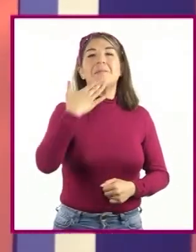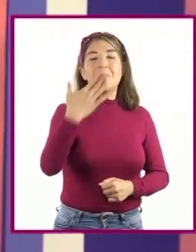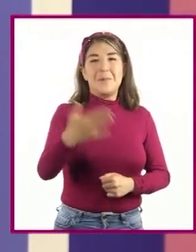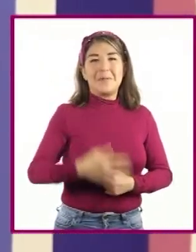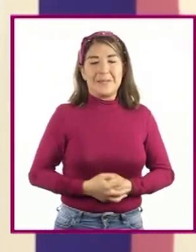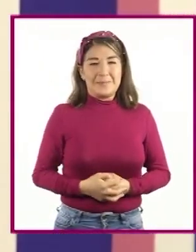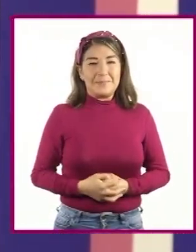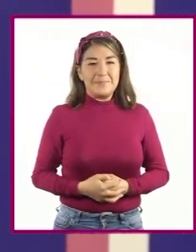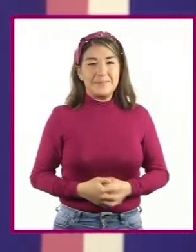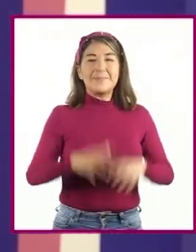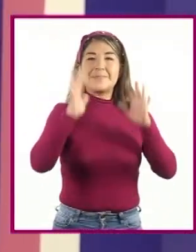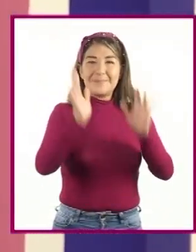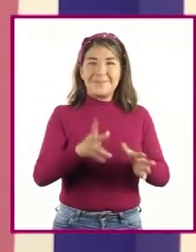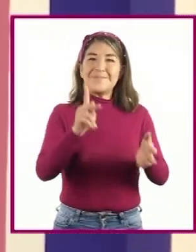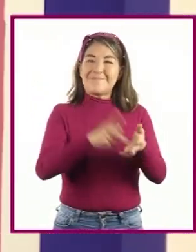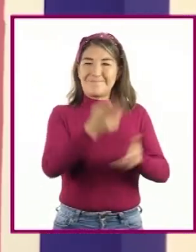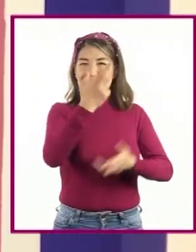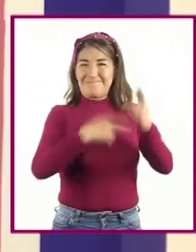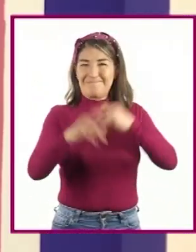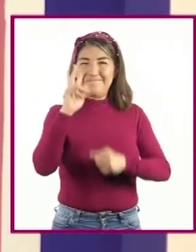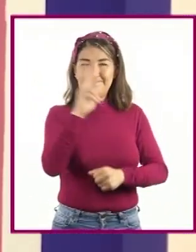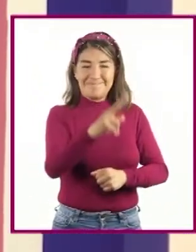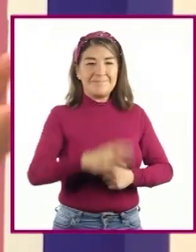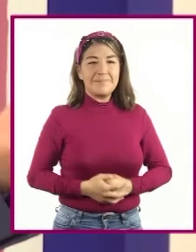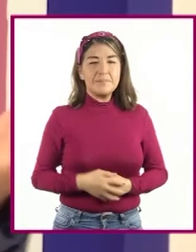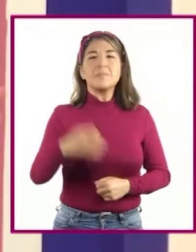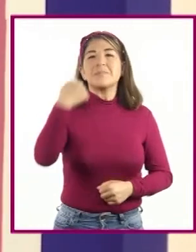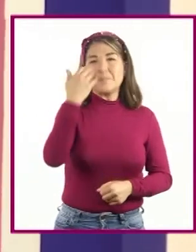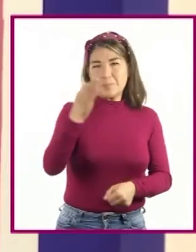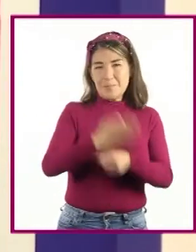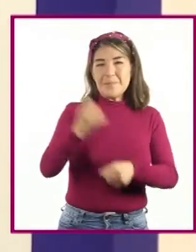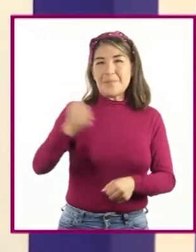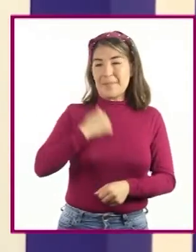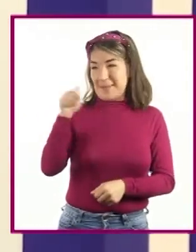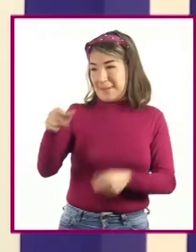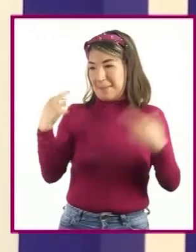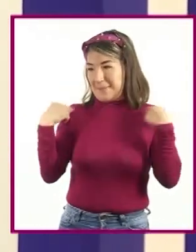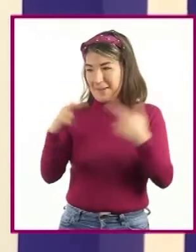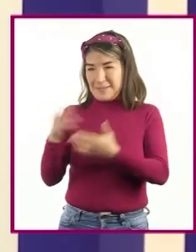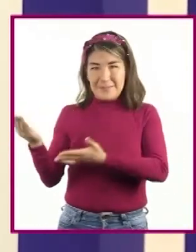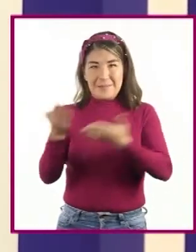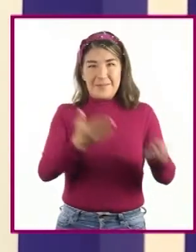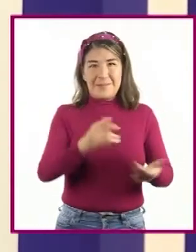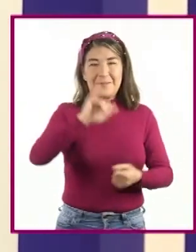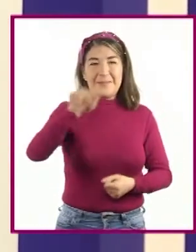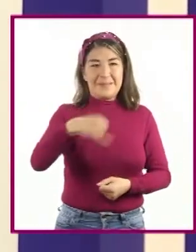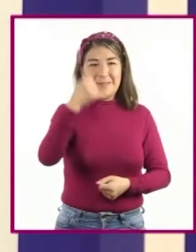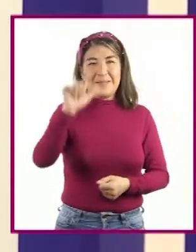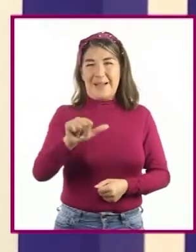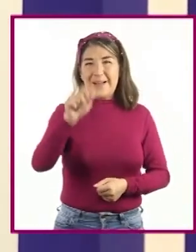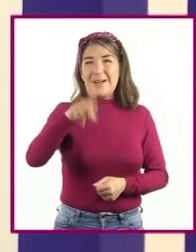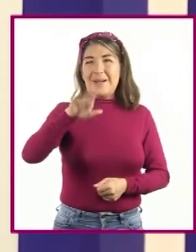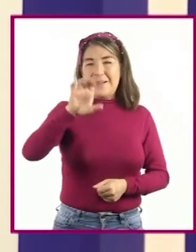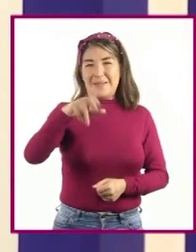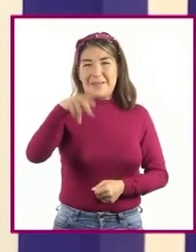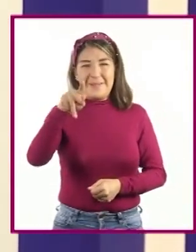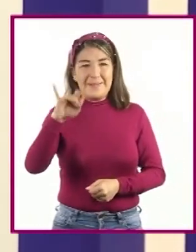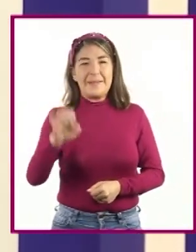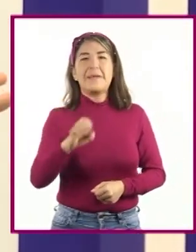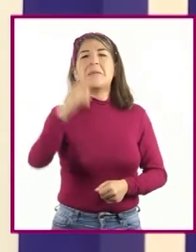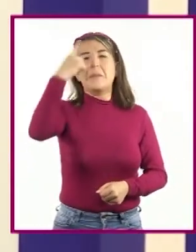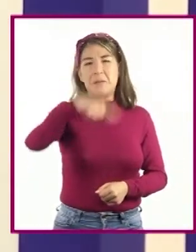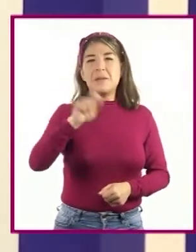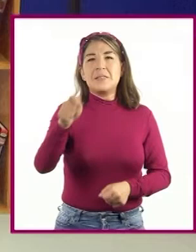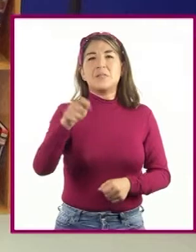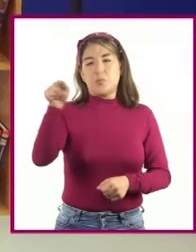Excelente, ya estamos de regreso y quiero aprovechar tu presencia, maestro Jackie, para que nos orientes en este tema